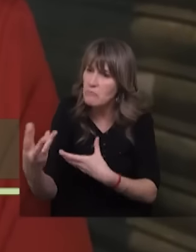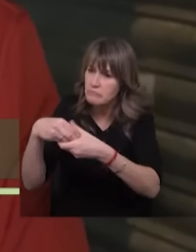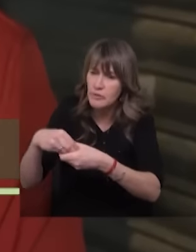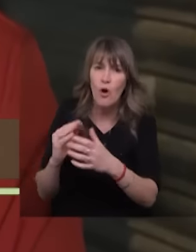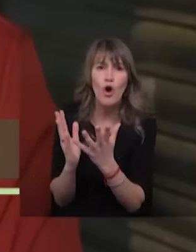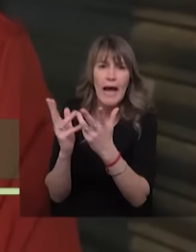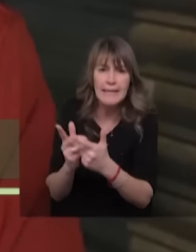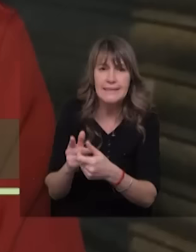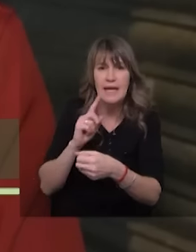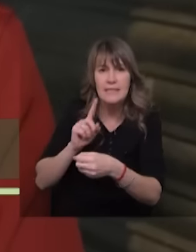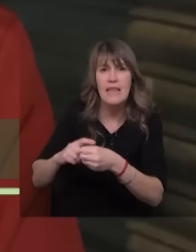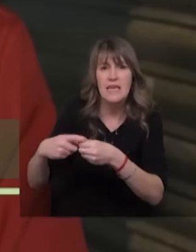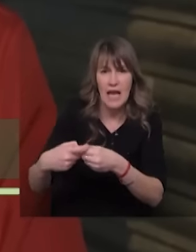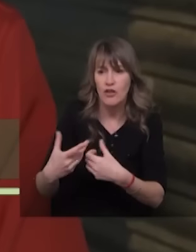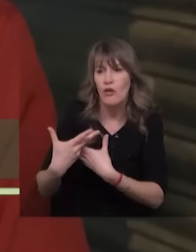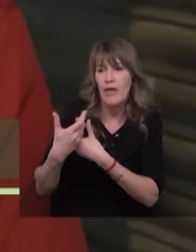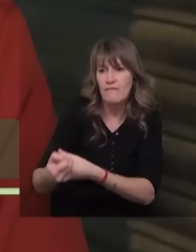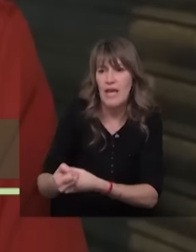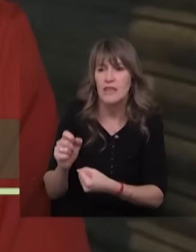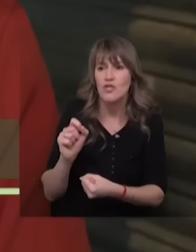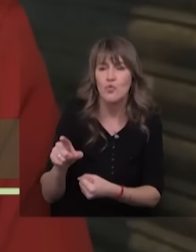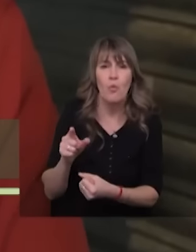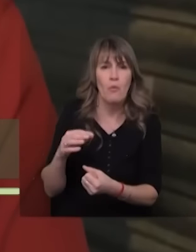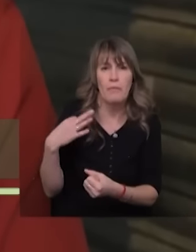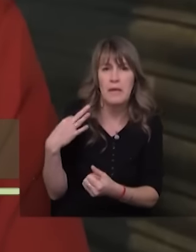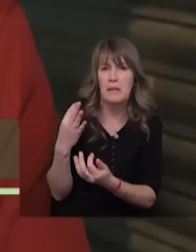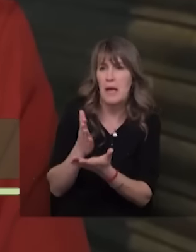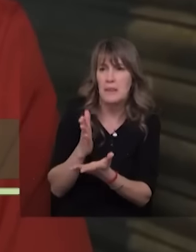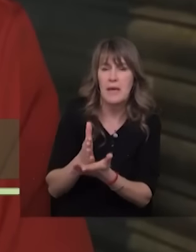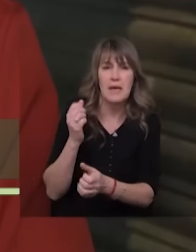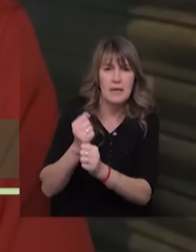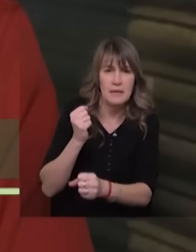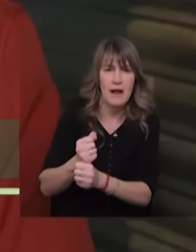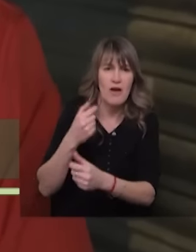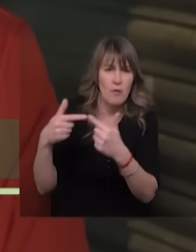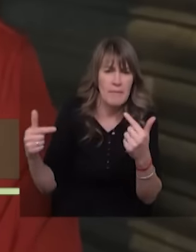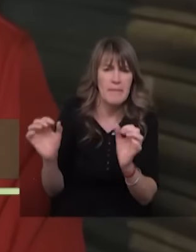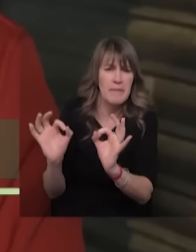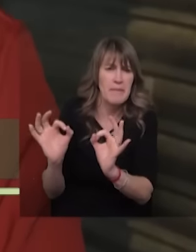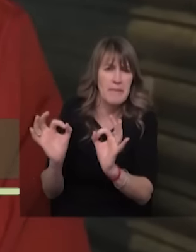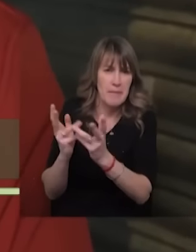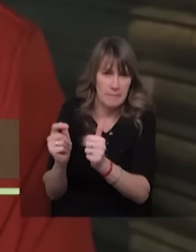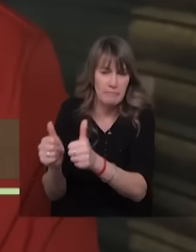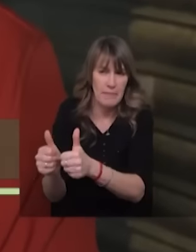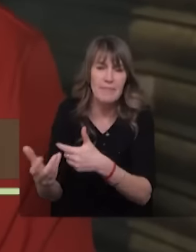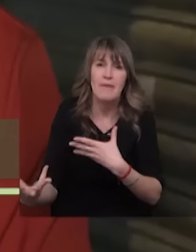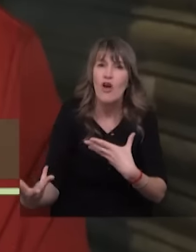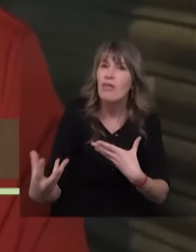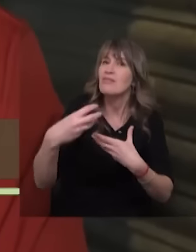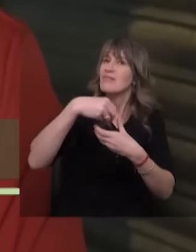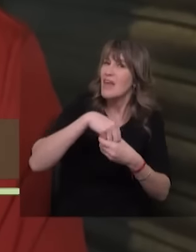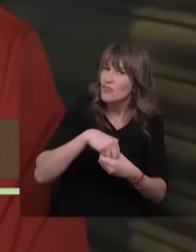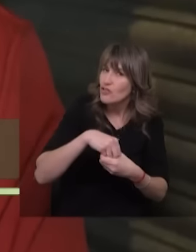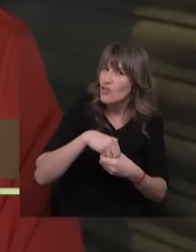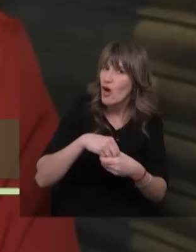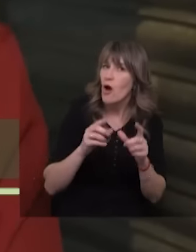sindical para defender sus condiciones laborales y pelear por mejores condiciones salariales y laborales eso es una cosa otra es que participemos